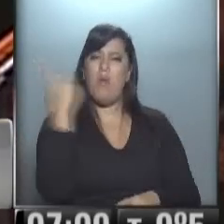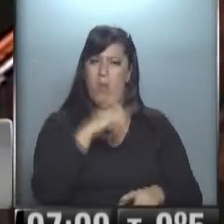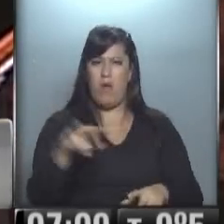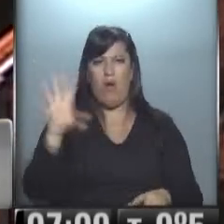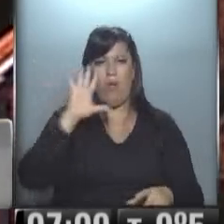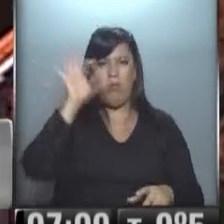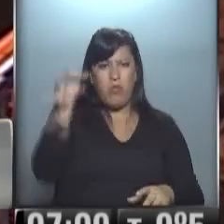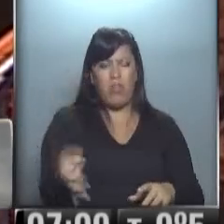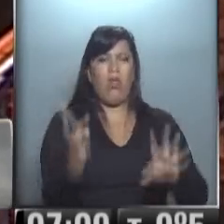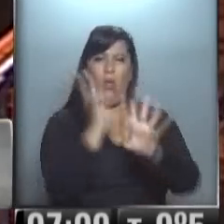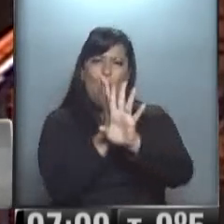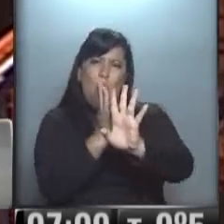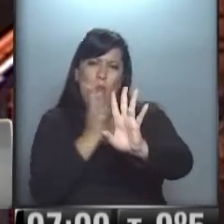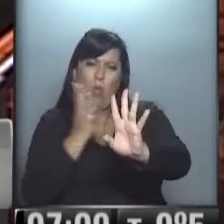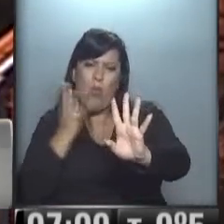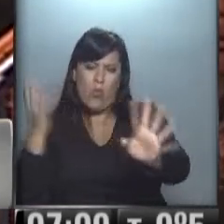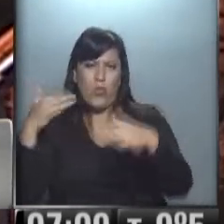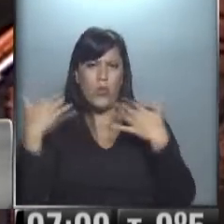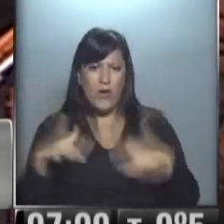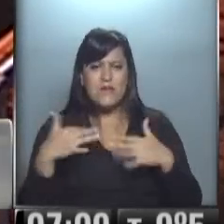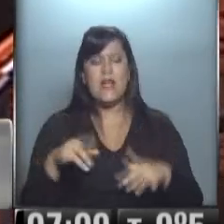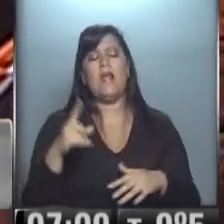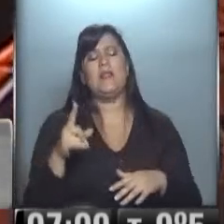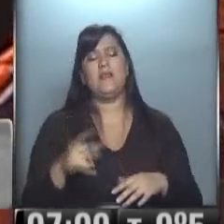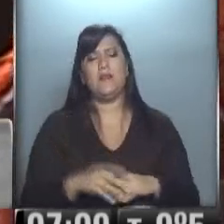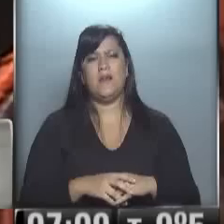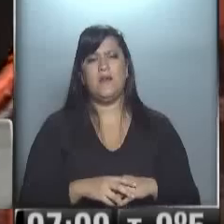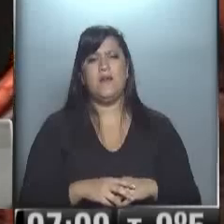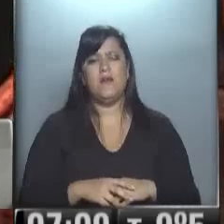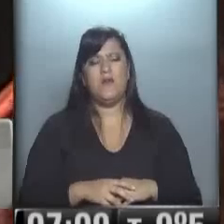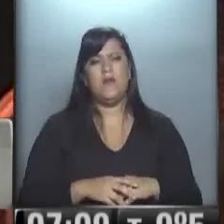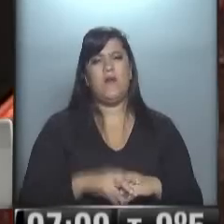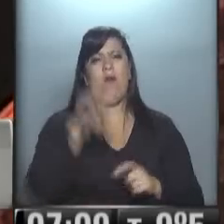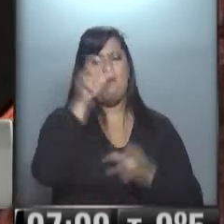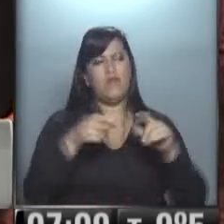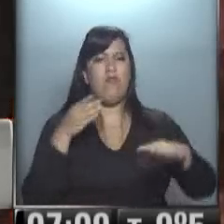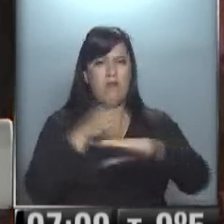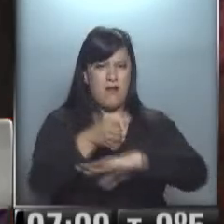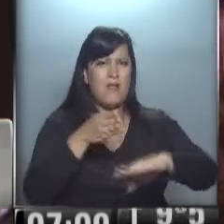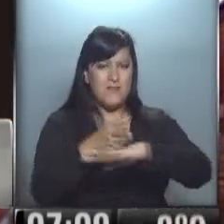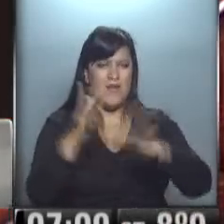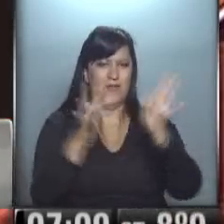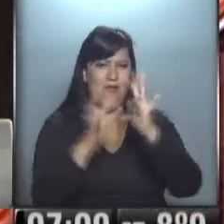que la cola es larga, que se está moviendo y que la gente está ingresando